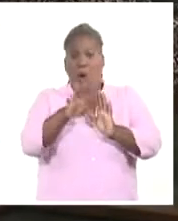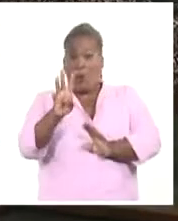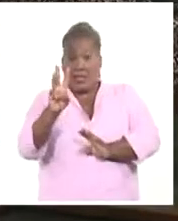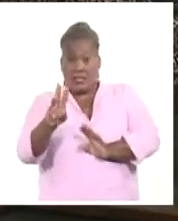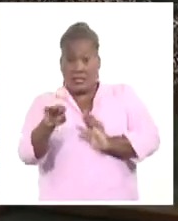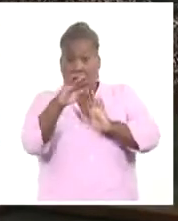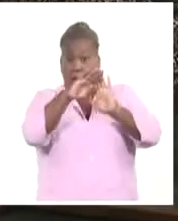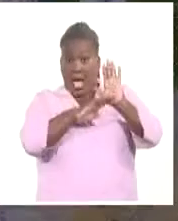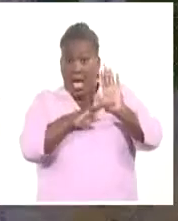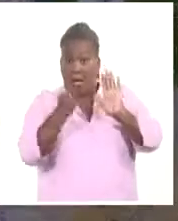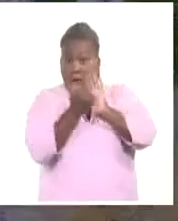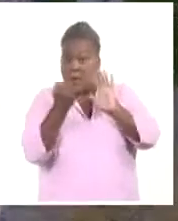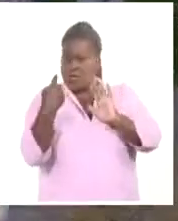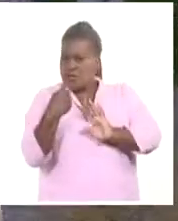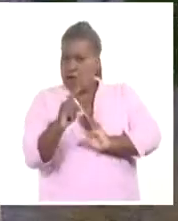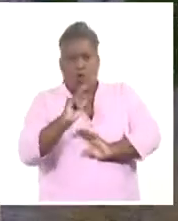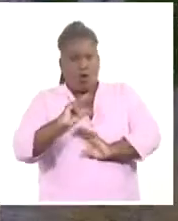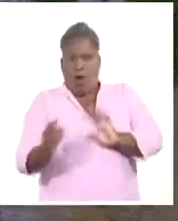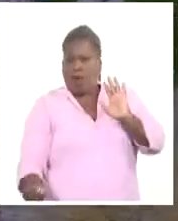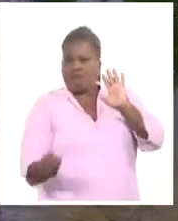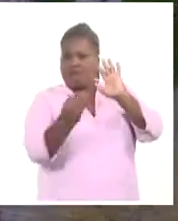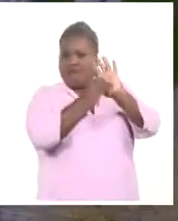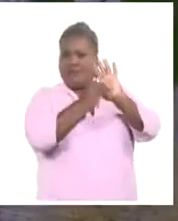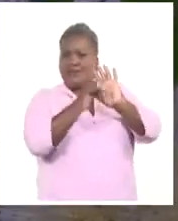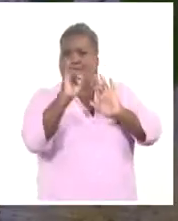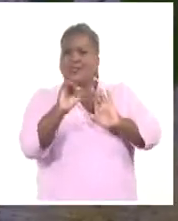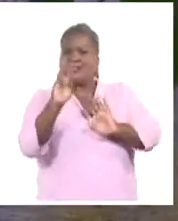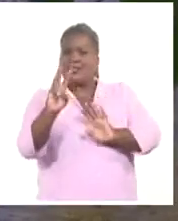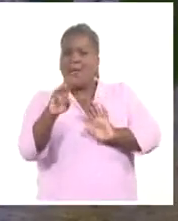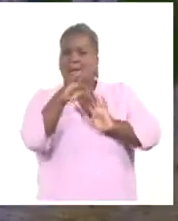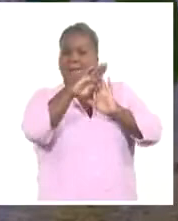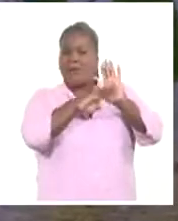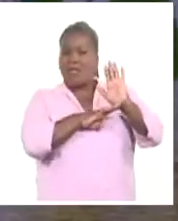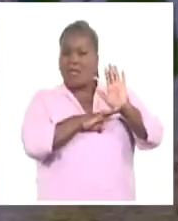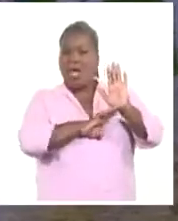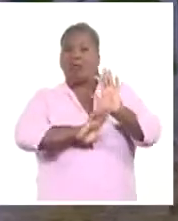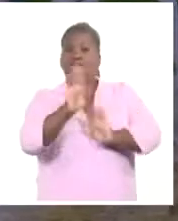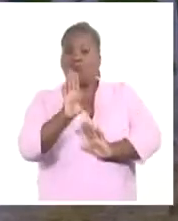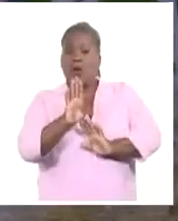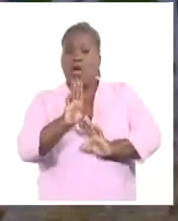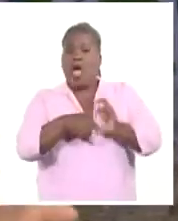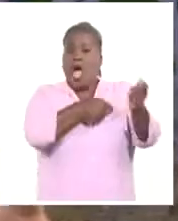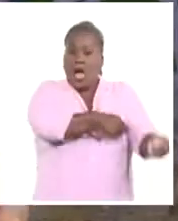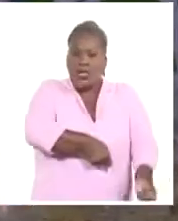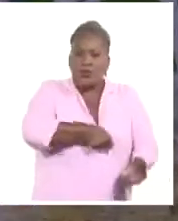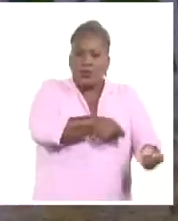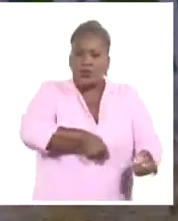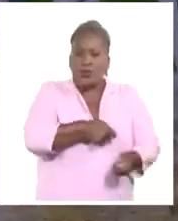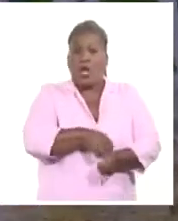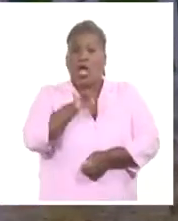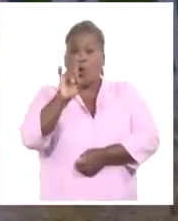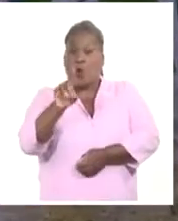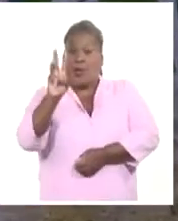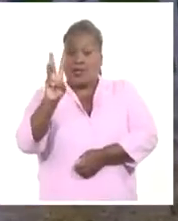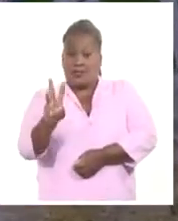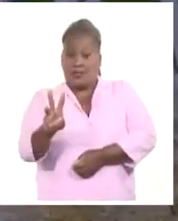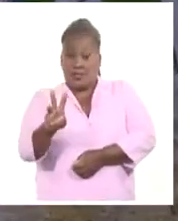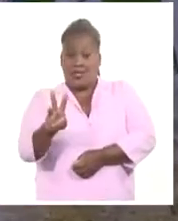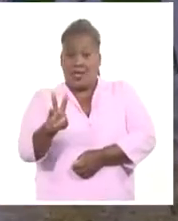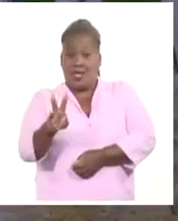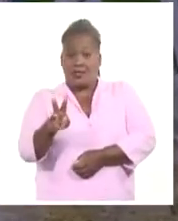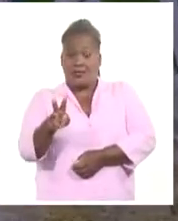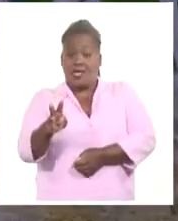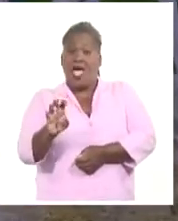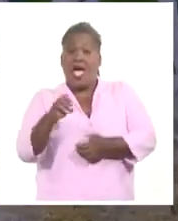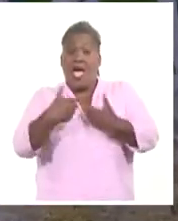que en este periodo se incorporan las 63 medidas para impulsar el desarrollo de la agricultura, las 93 para la industria azucarera,